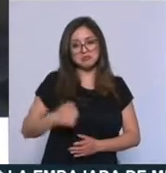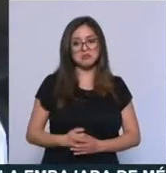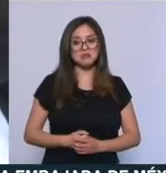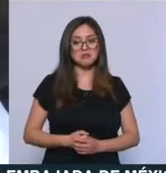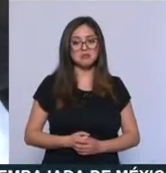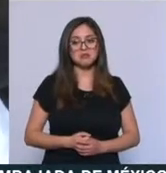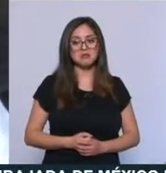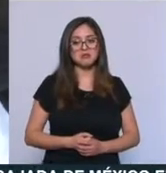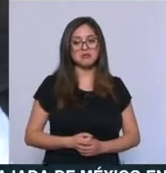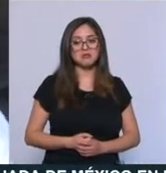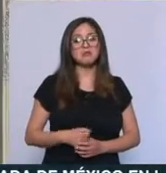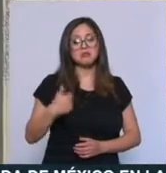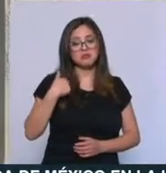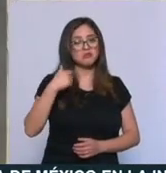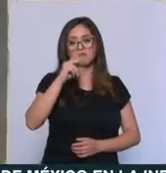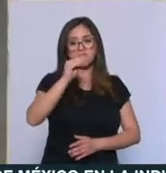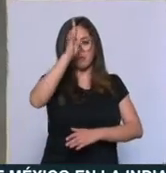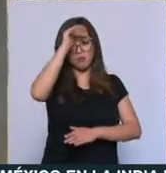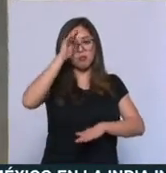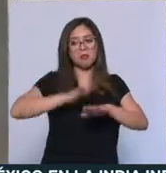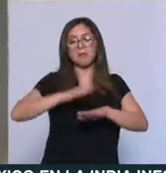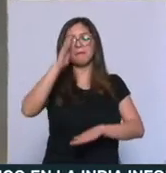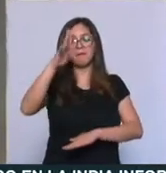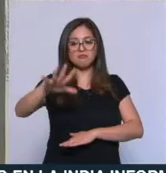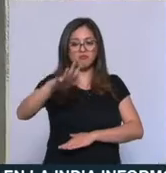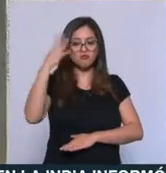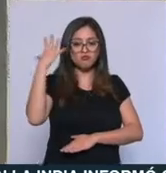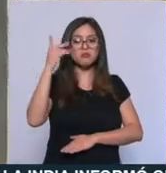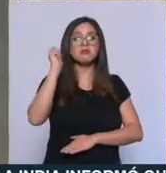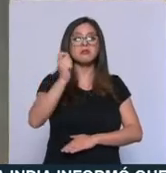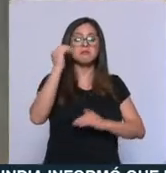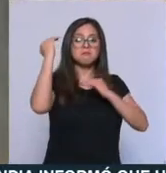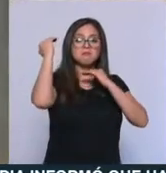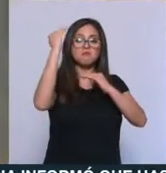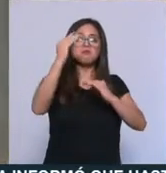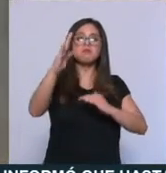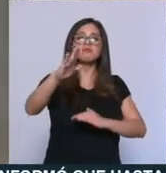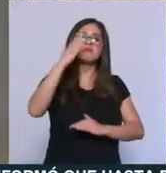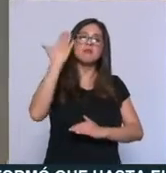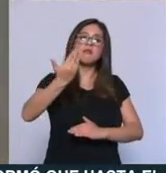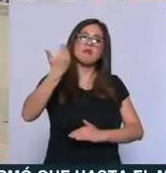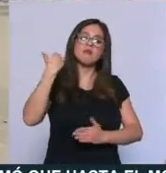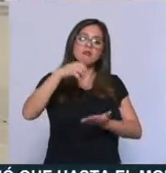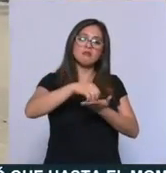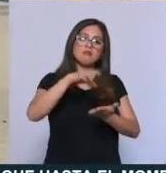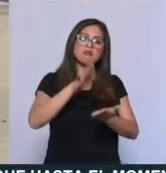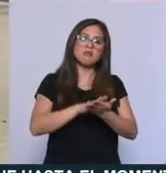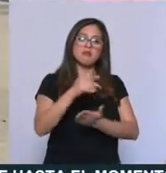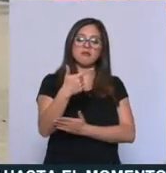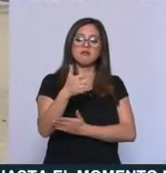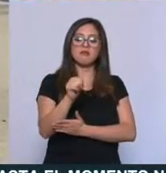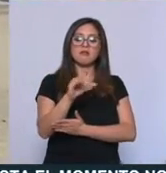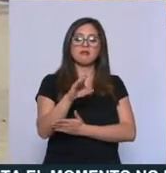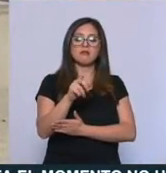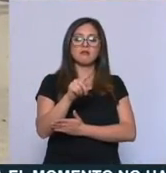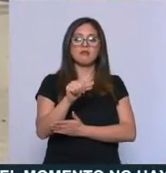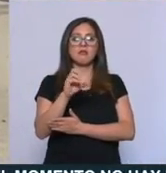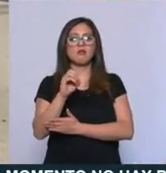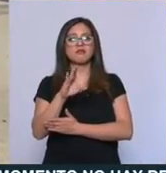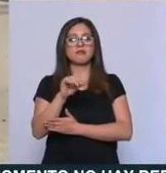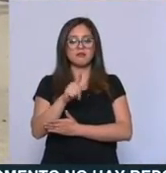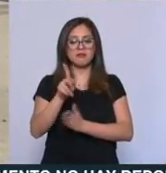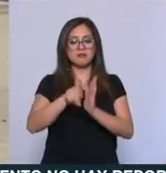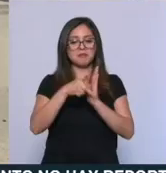esas cuestiones sí estamos en contra. Los nuevos lineamientos de límites de velocidad fueron publicados en la Gaceta Oficial, los